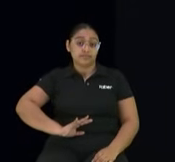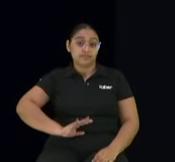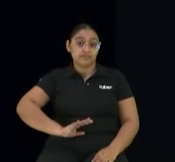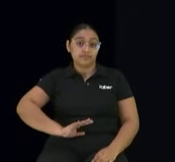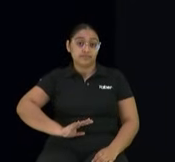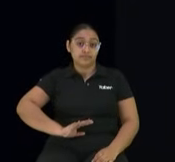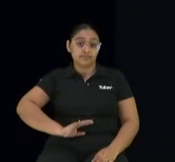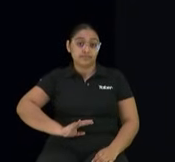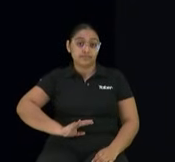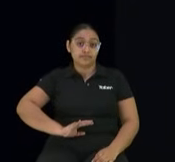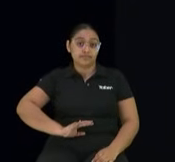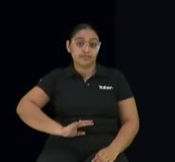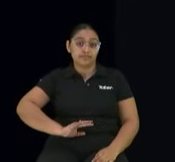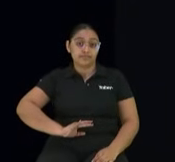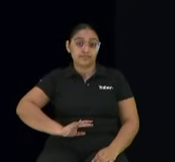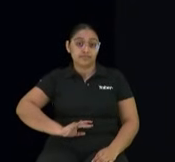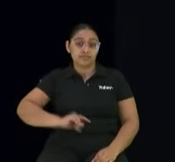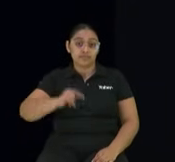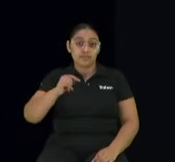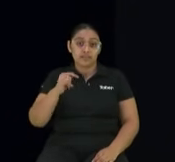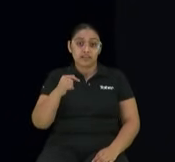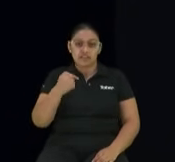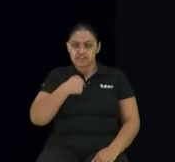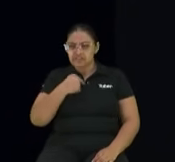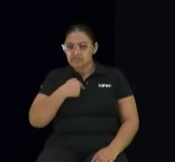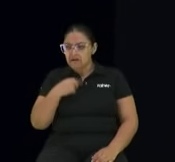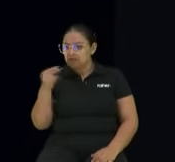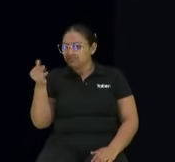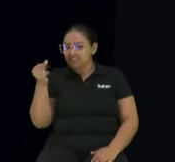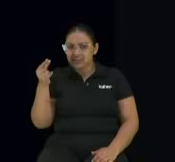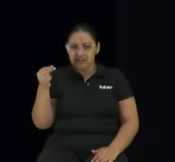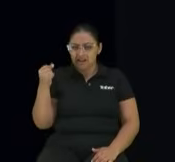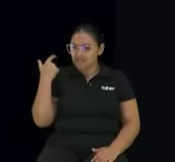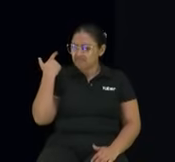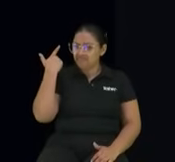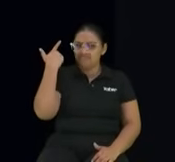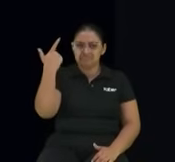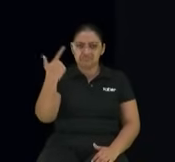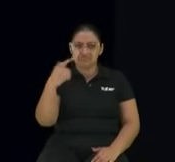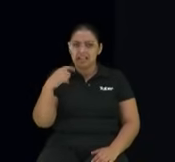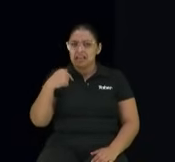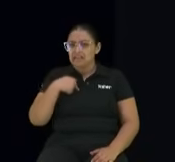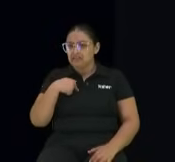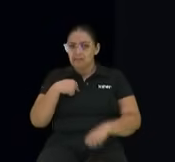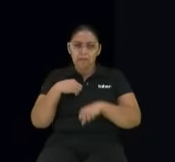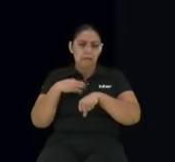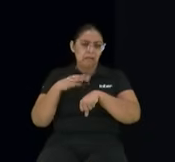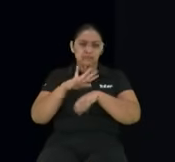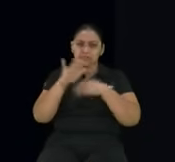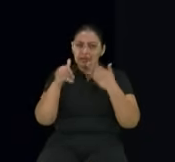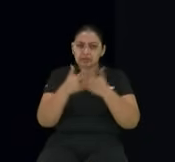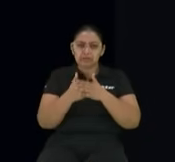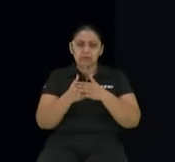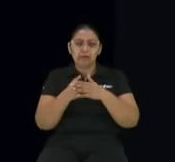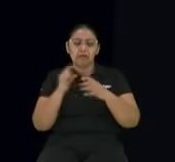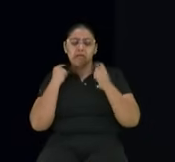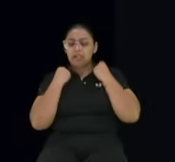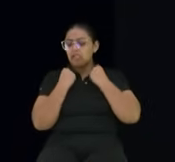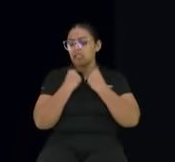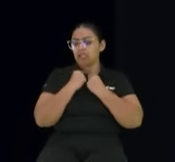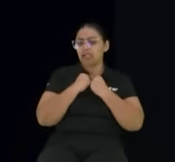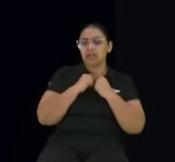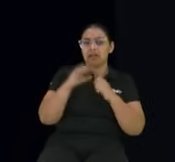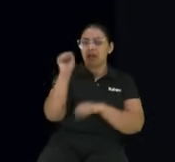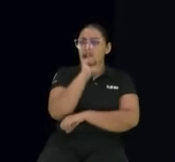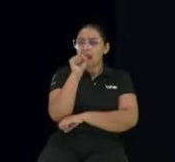depresiones ni la chequera más grande ni el depósito a plazo más grande ni el diamante más grande ni el reloj más fino ni el carro mayormente deportivo